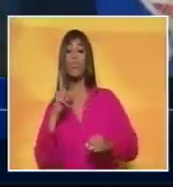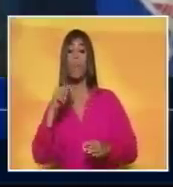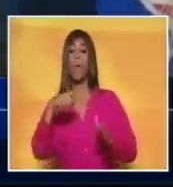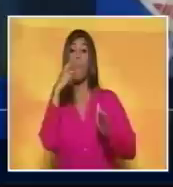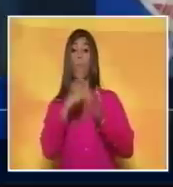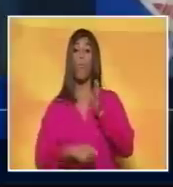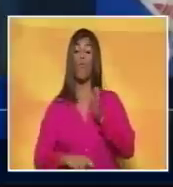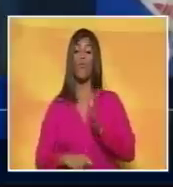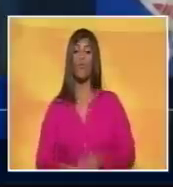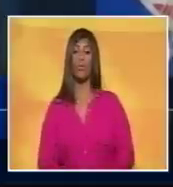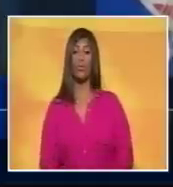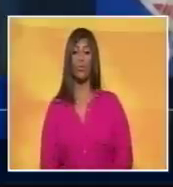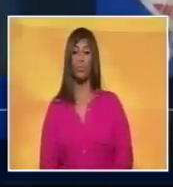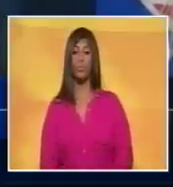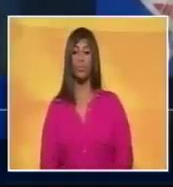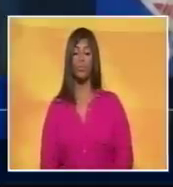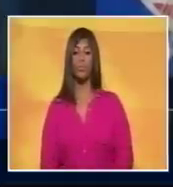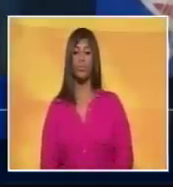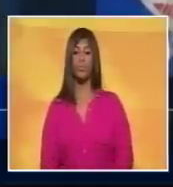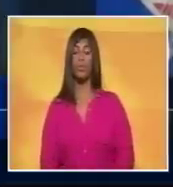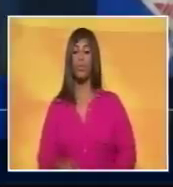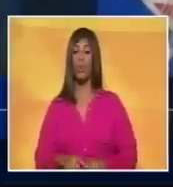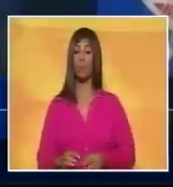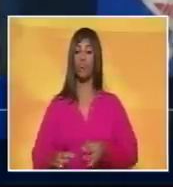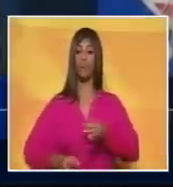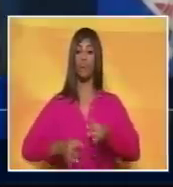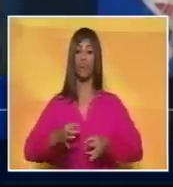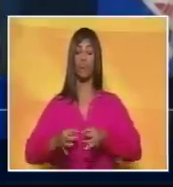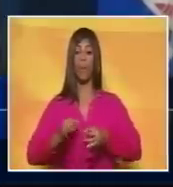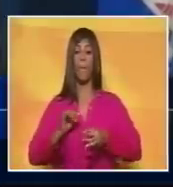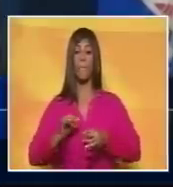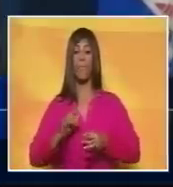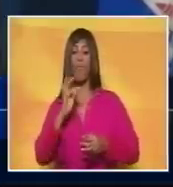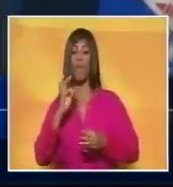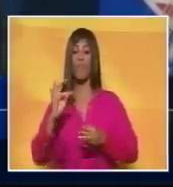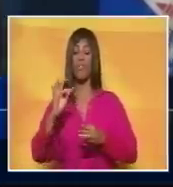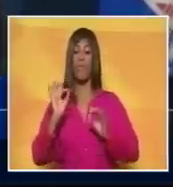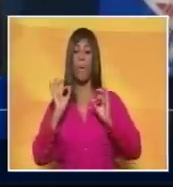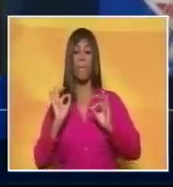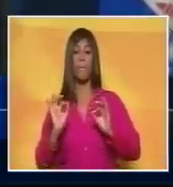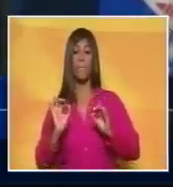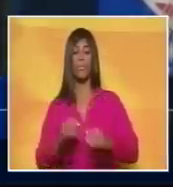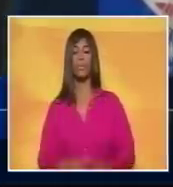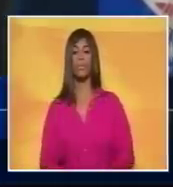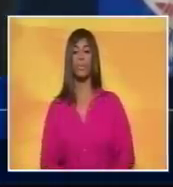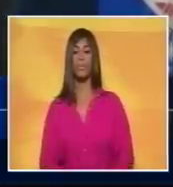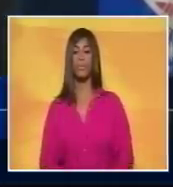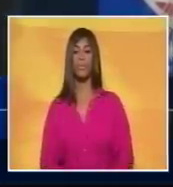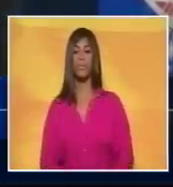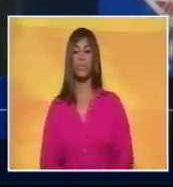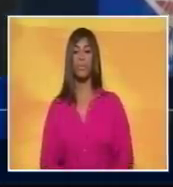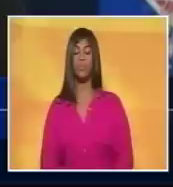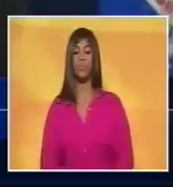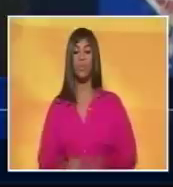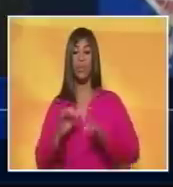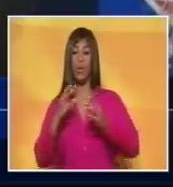prohibido. El despacho del fiscal especial es parte